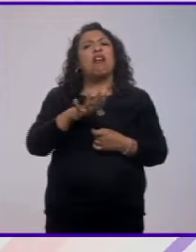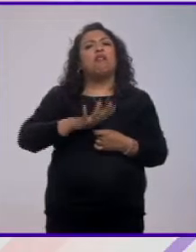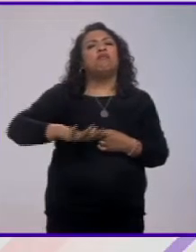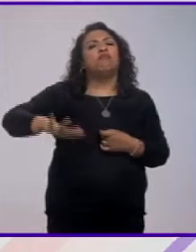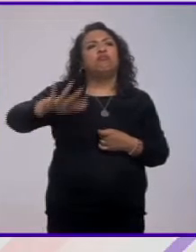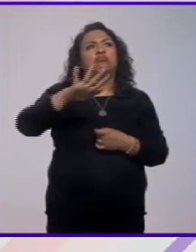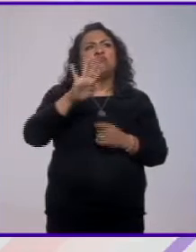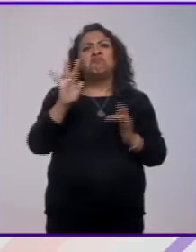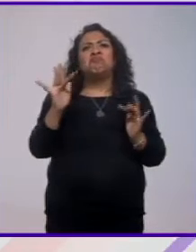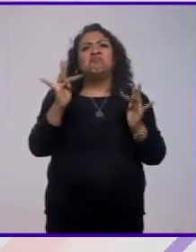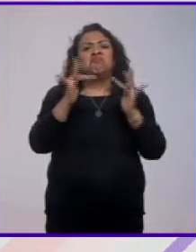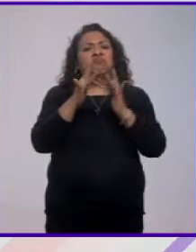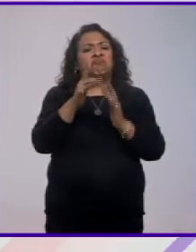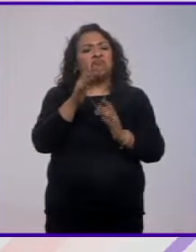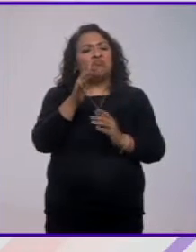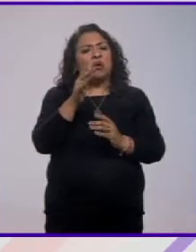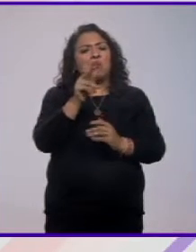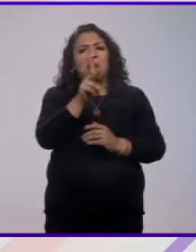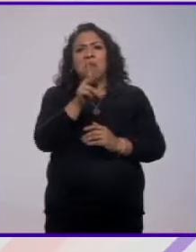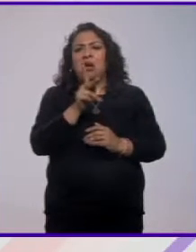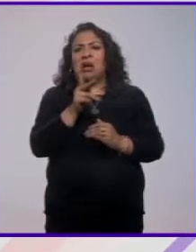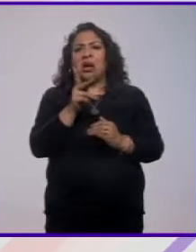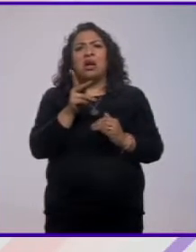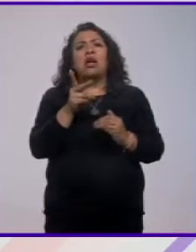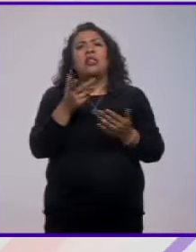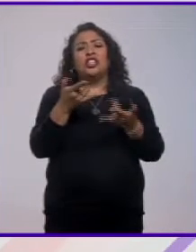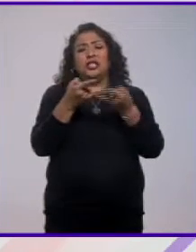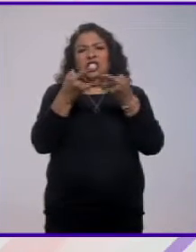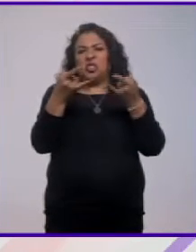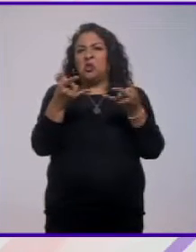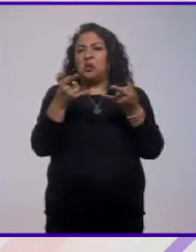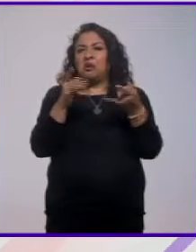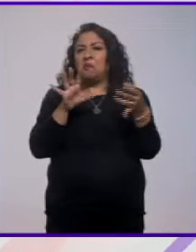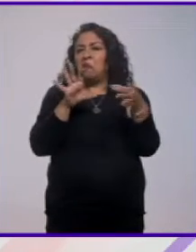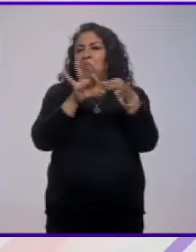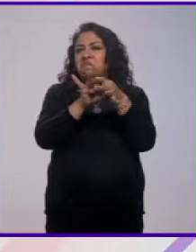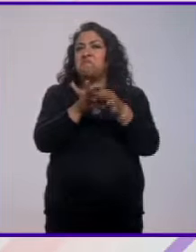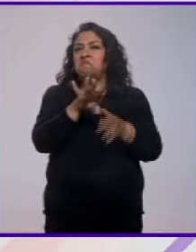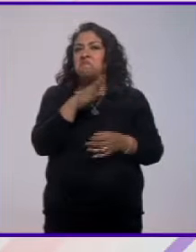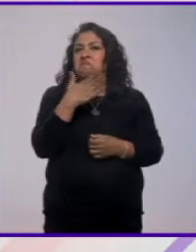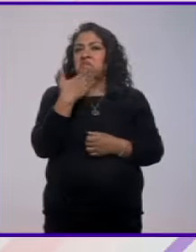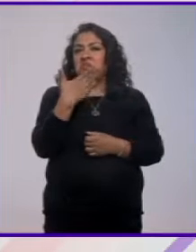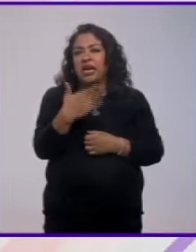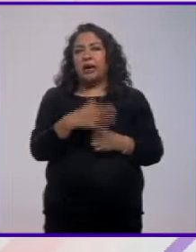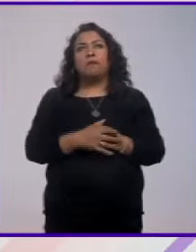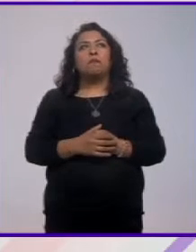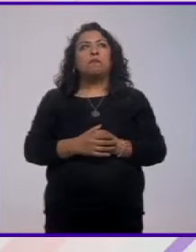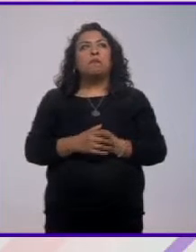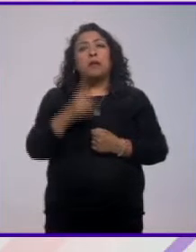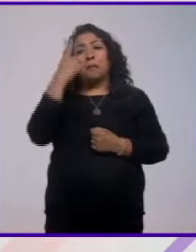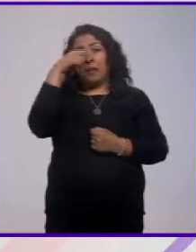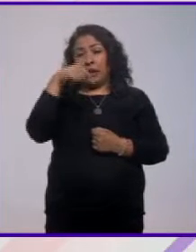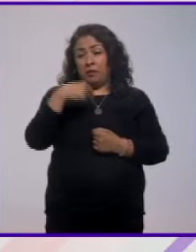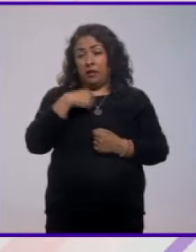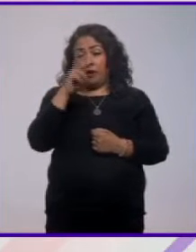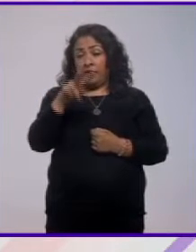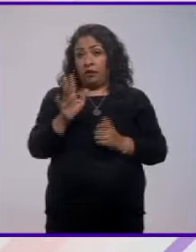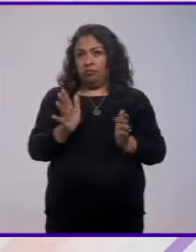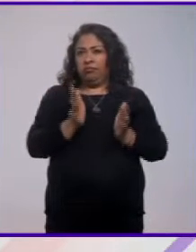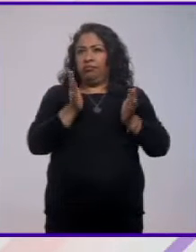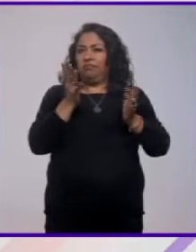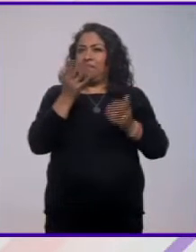conectar cualquiera. Entonces, en términos de la historia, la gente conecta muy bien. Y algo que ha sido para mí muy sorprendente y